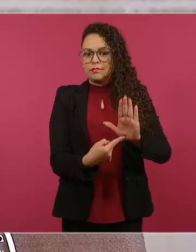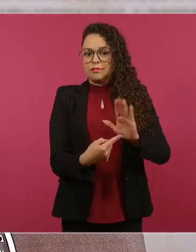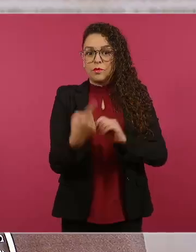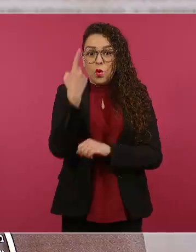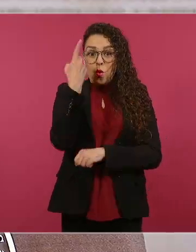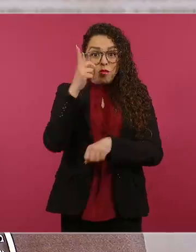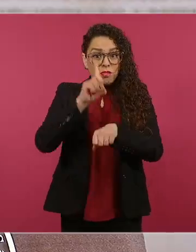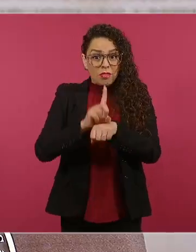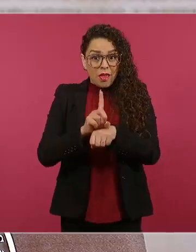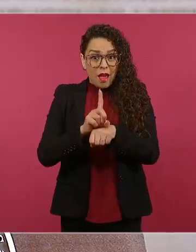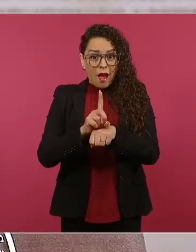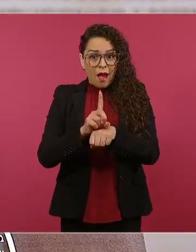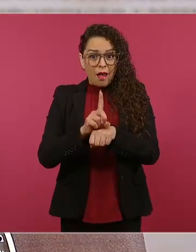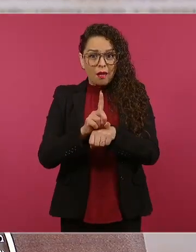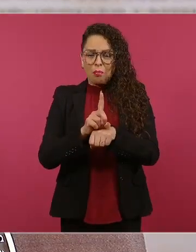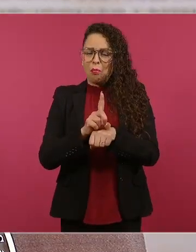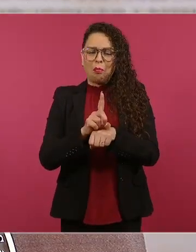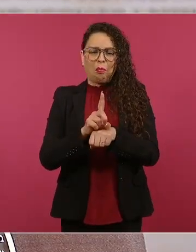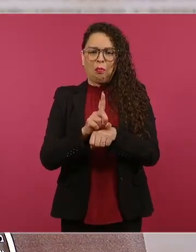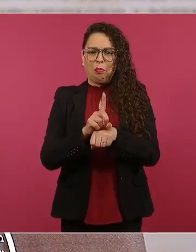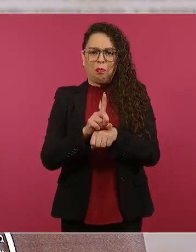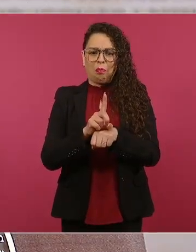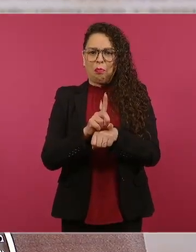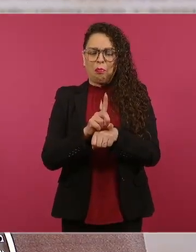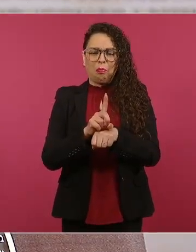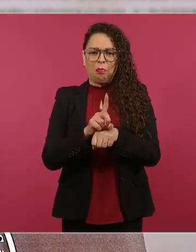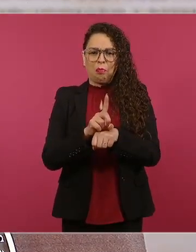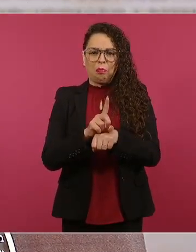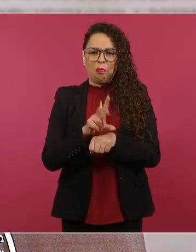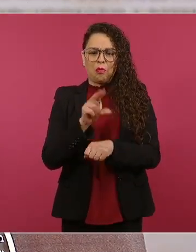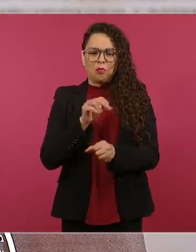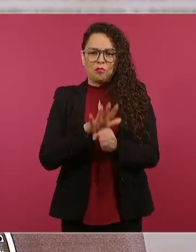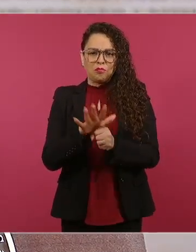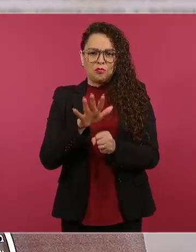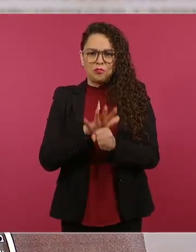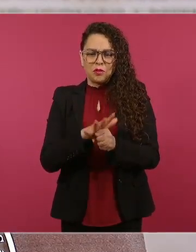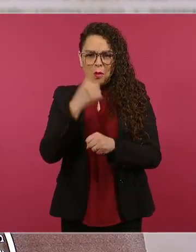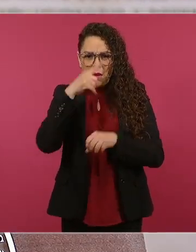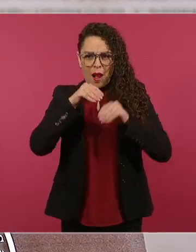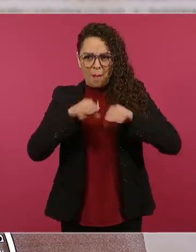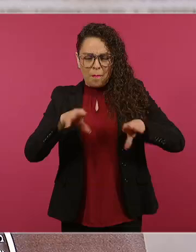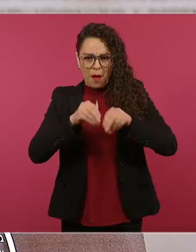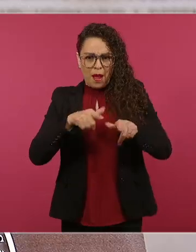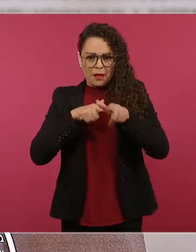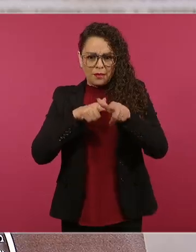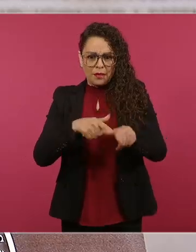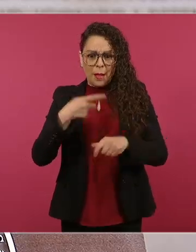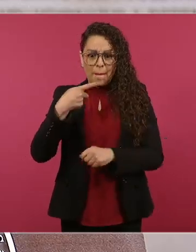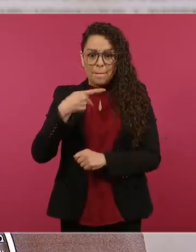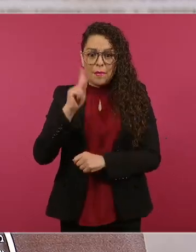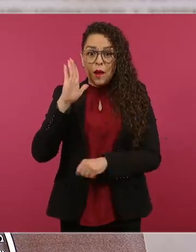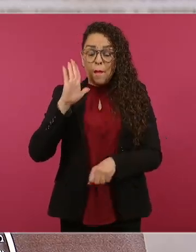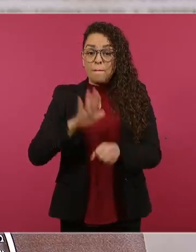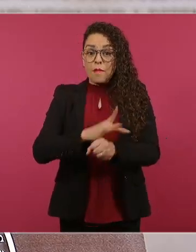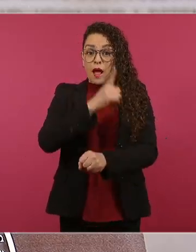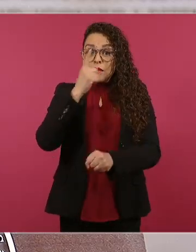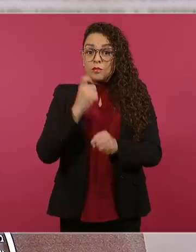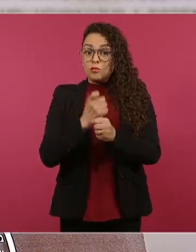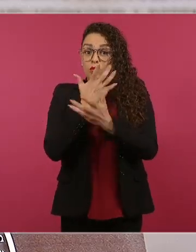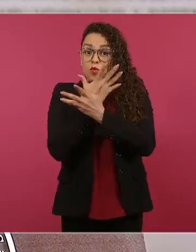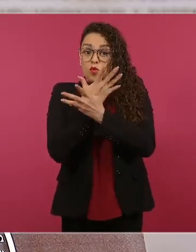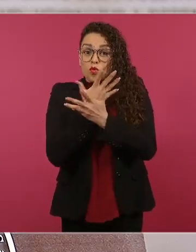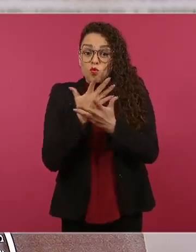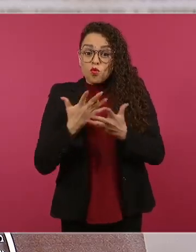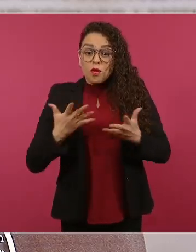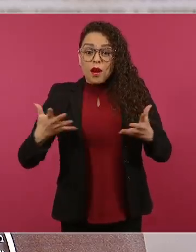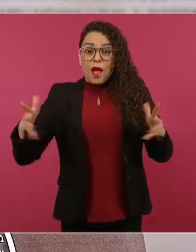día, pero bastaron para detonar la campaña en redes masiva. O sea, la más grande de la